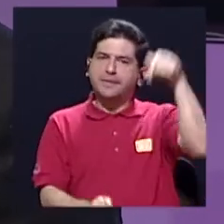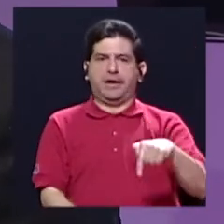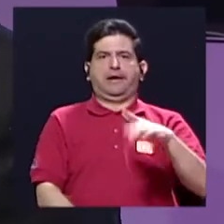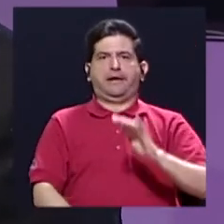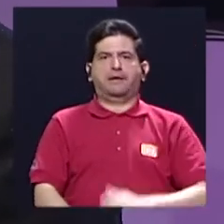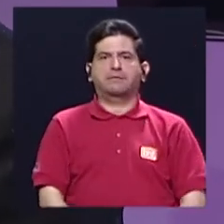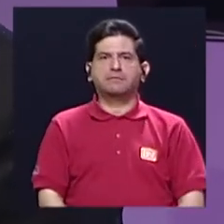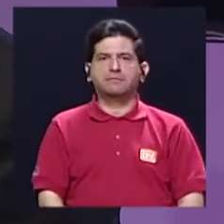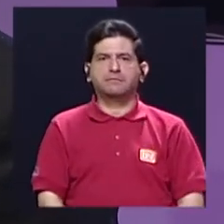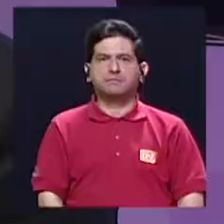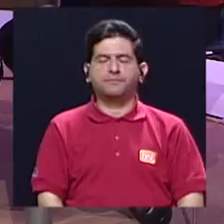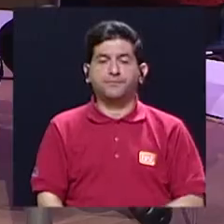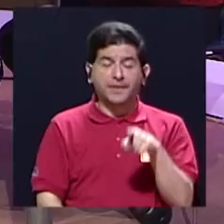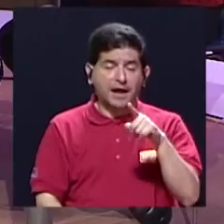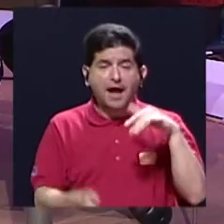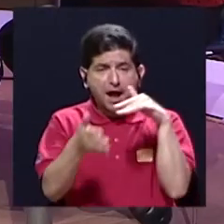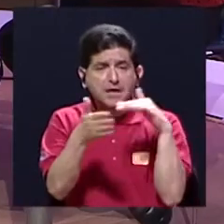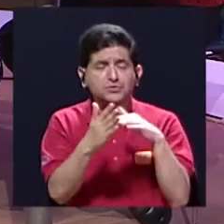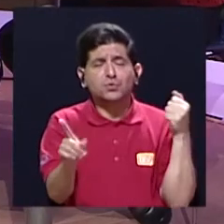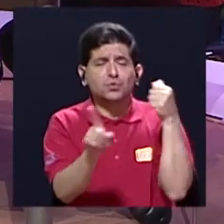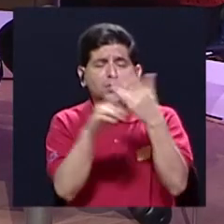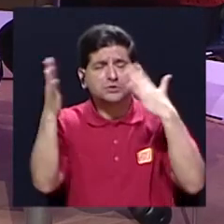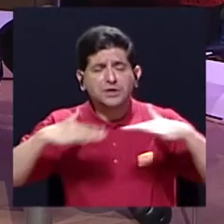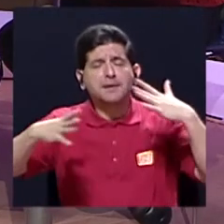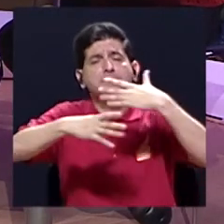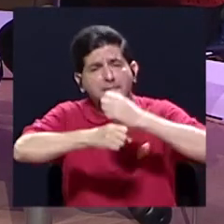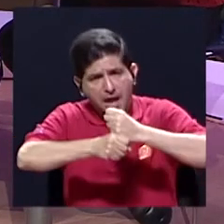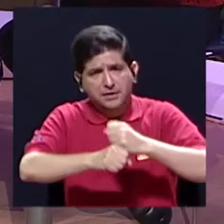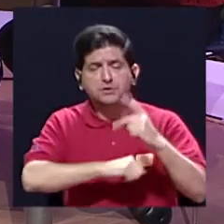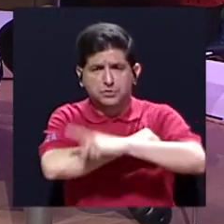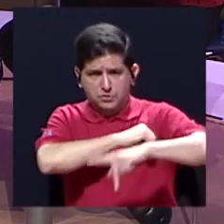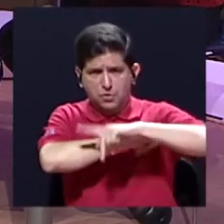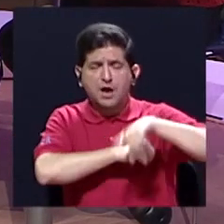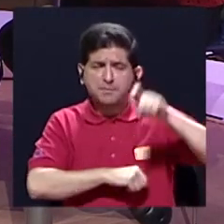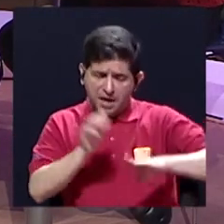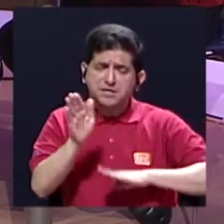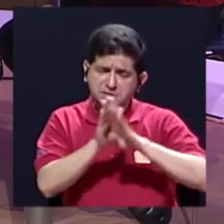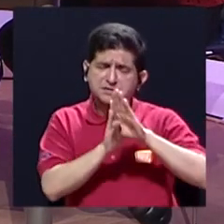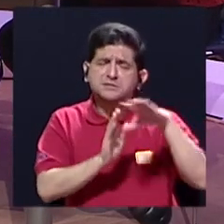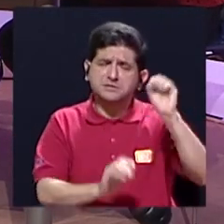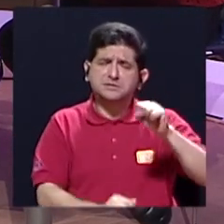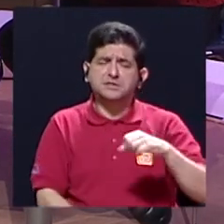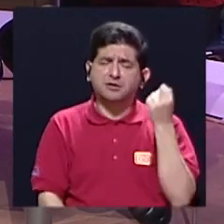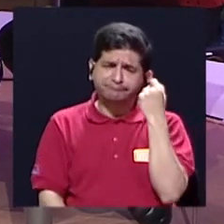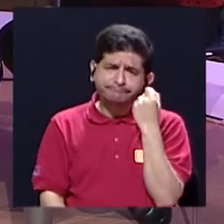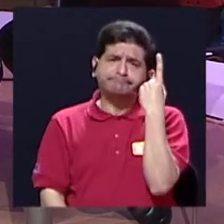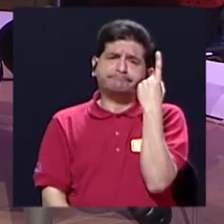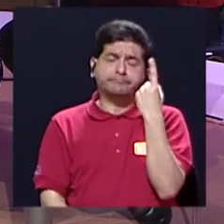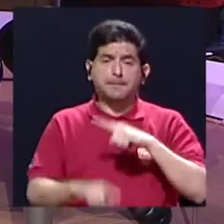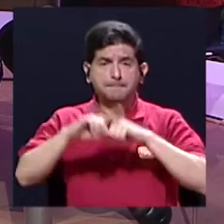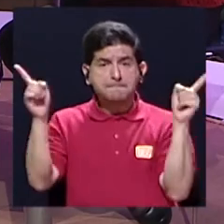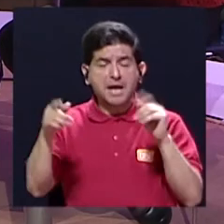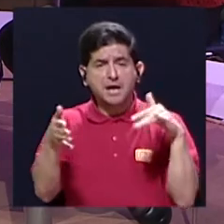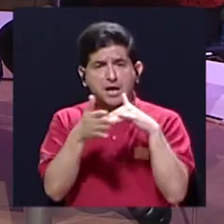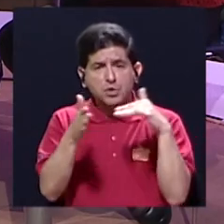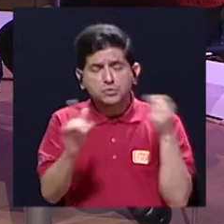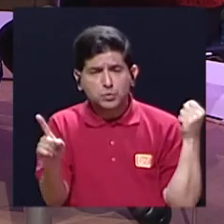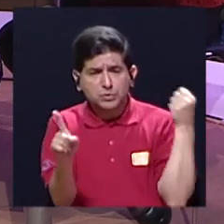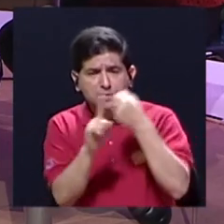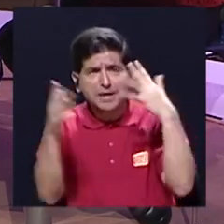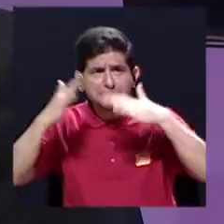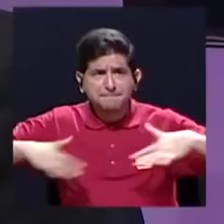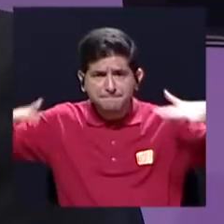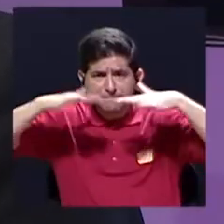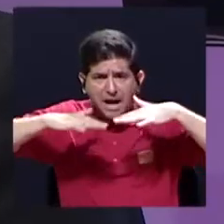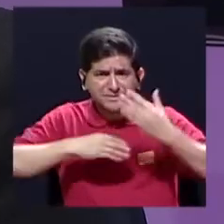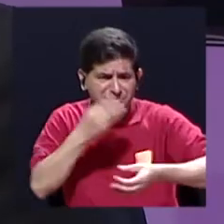Entonces, cuando se hacen estudios de impacto ambiental, o el país tiene que desarrollarse, eso es comprensible, pero los estudios de impacto